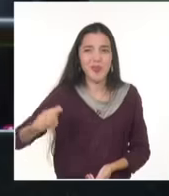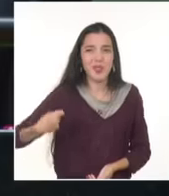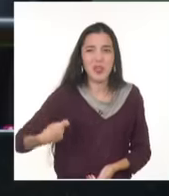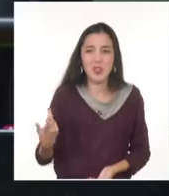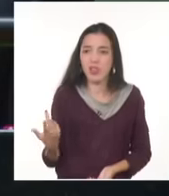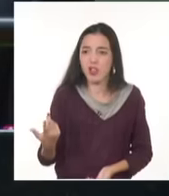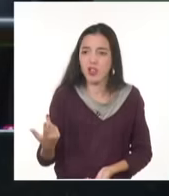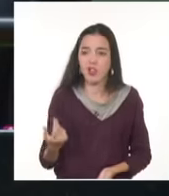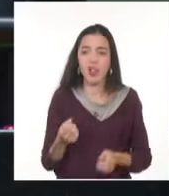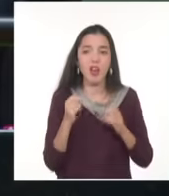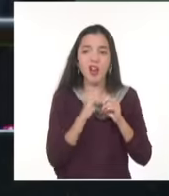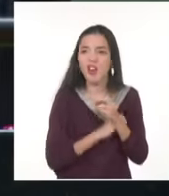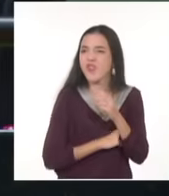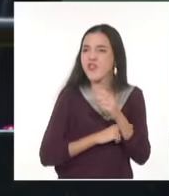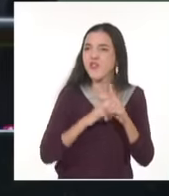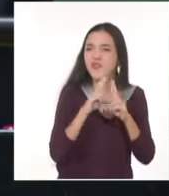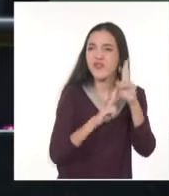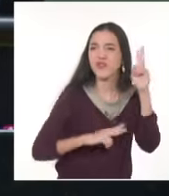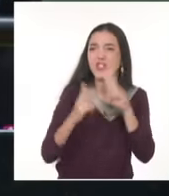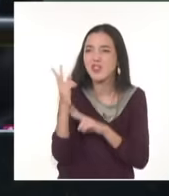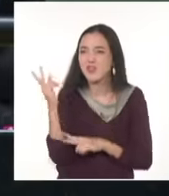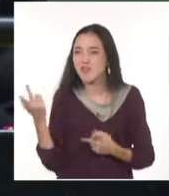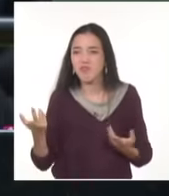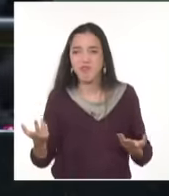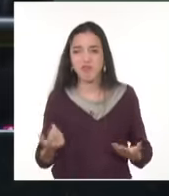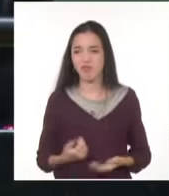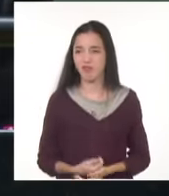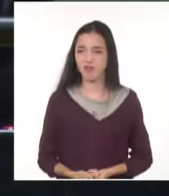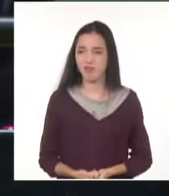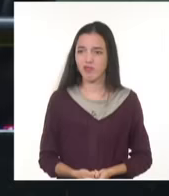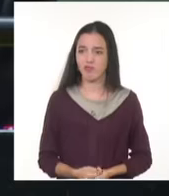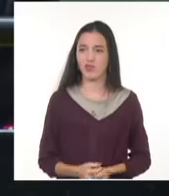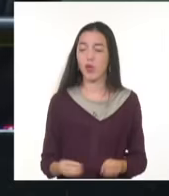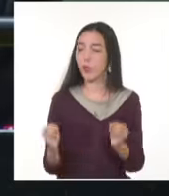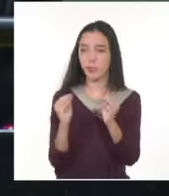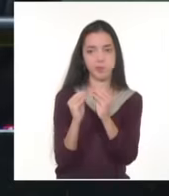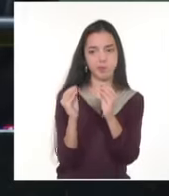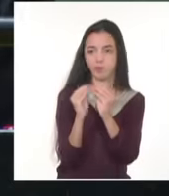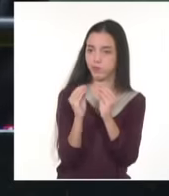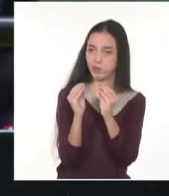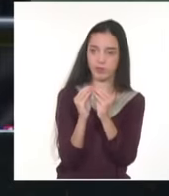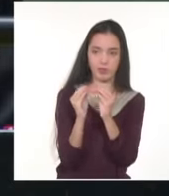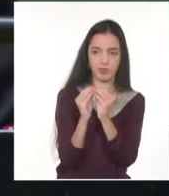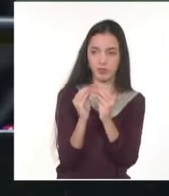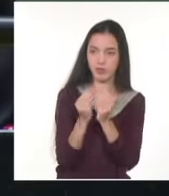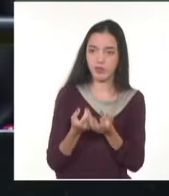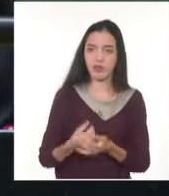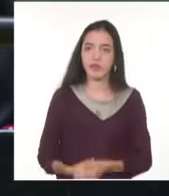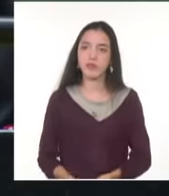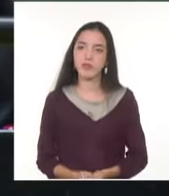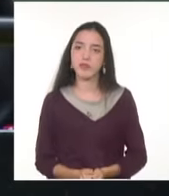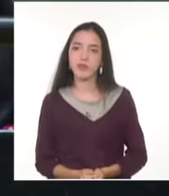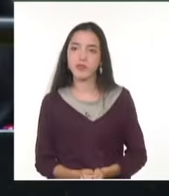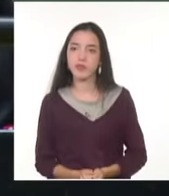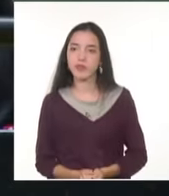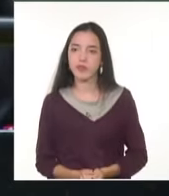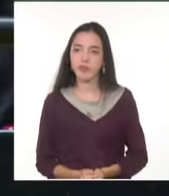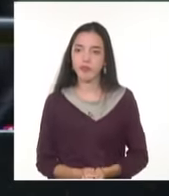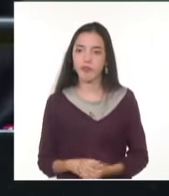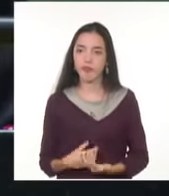mandato internacional alguno. En virtud de ella, se desatan acciones de represalia contra